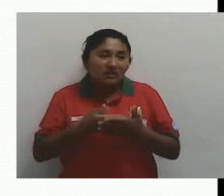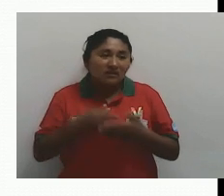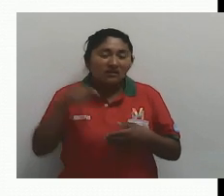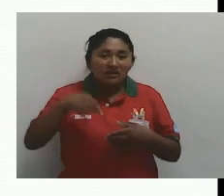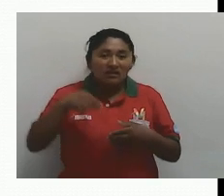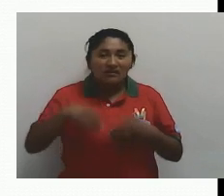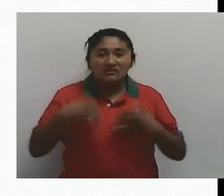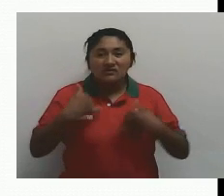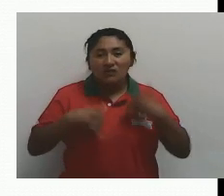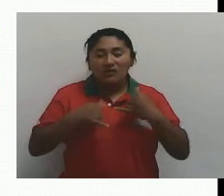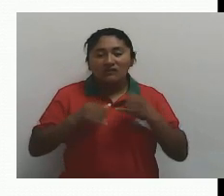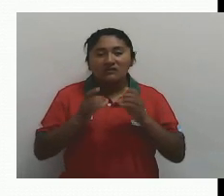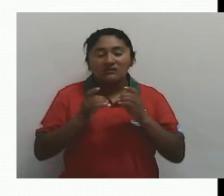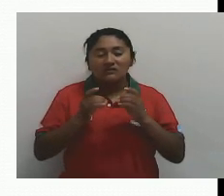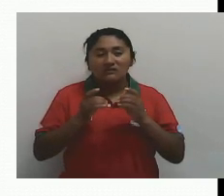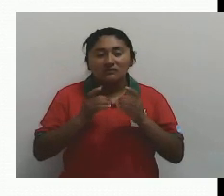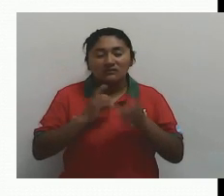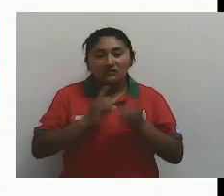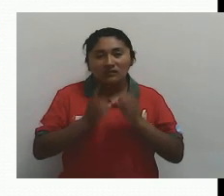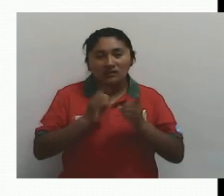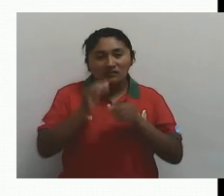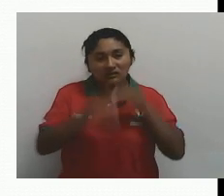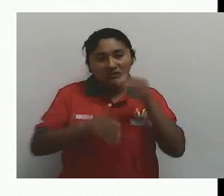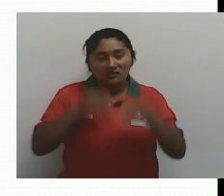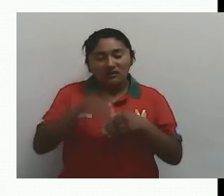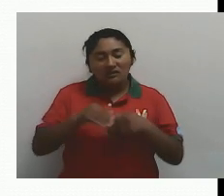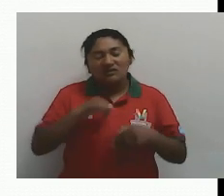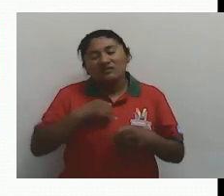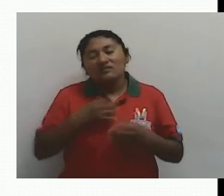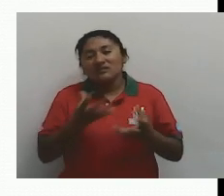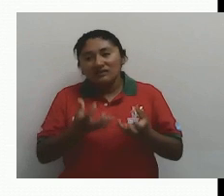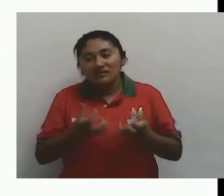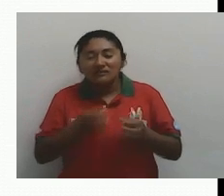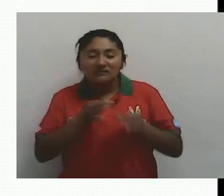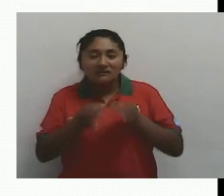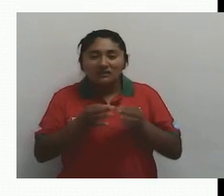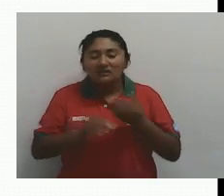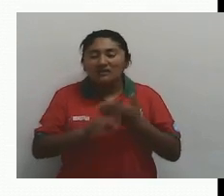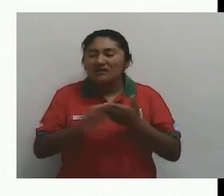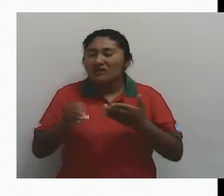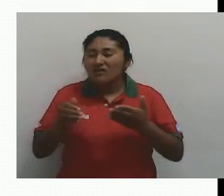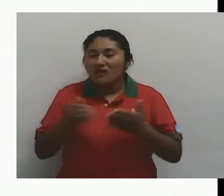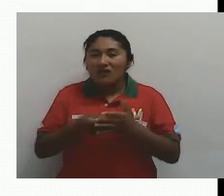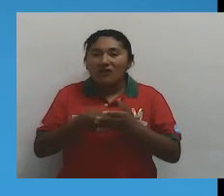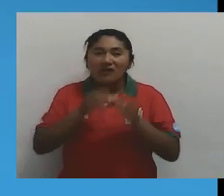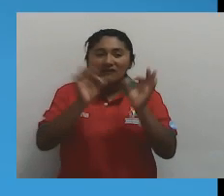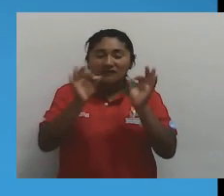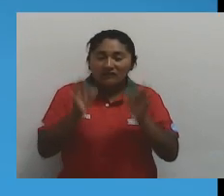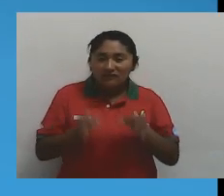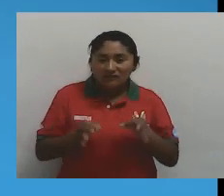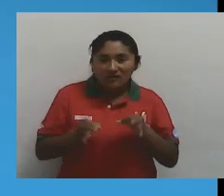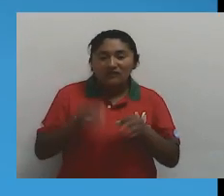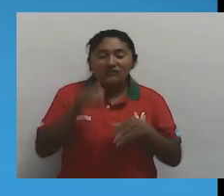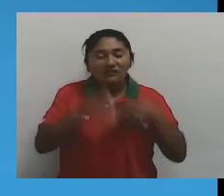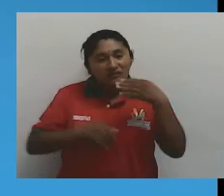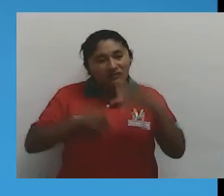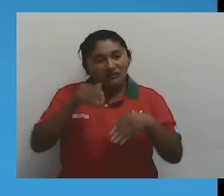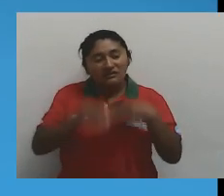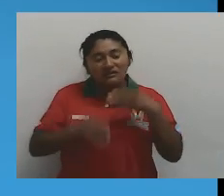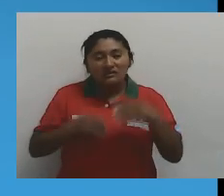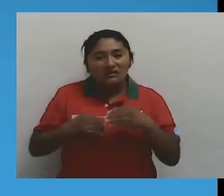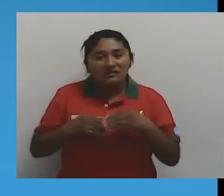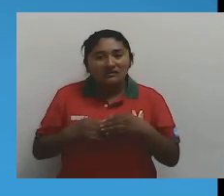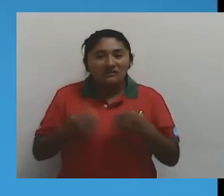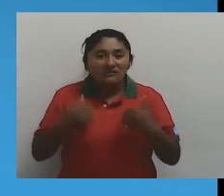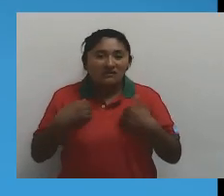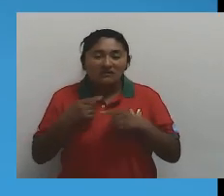A mí me hubiera gustado hablar de todos los estilos, porque tenemos nado combinado, tenemos relevos, tenemos pruebas